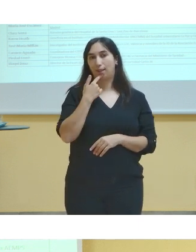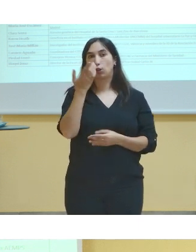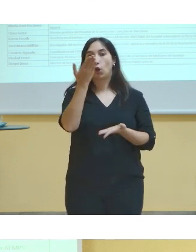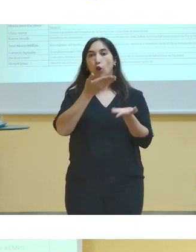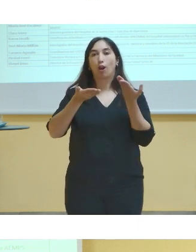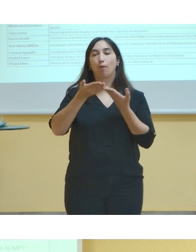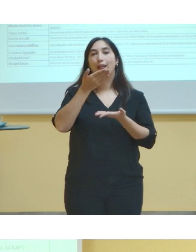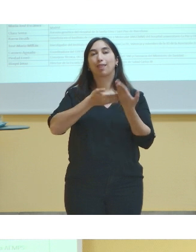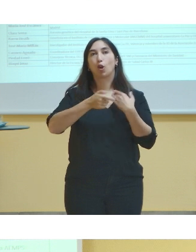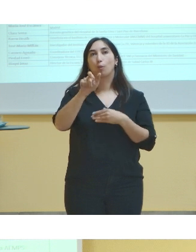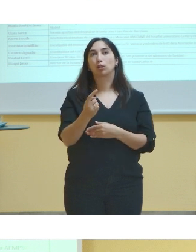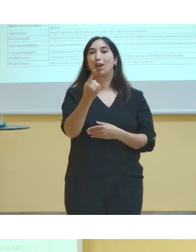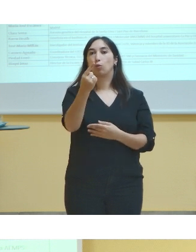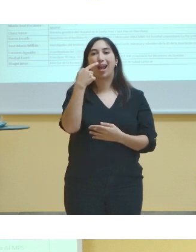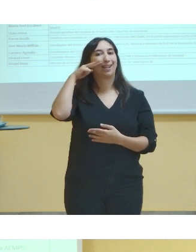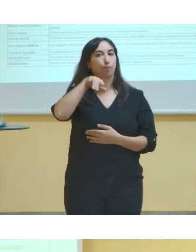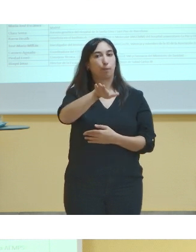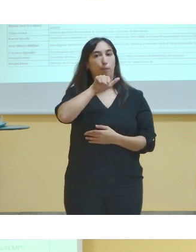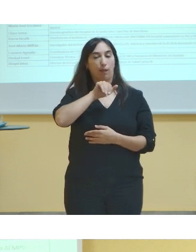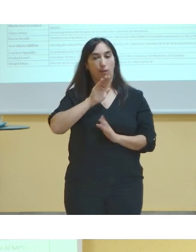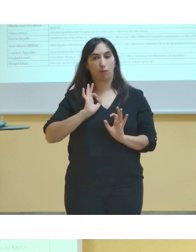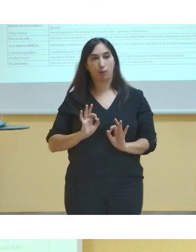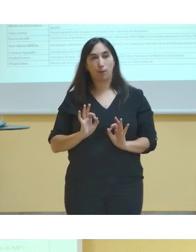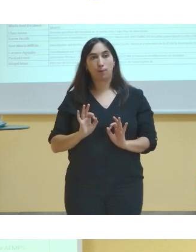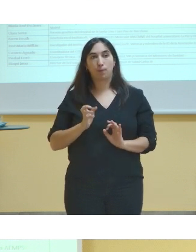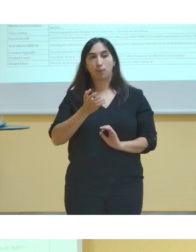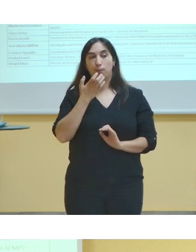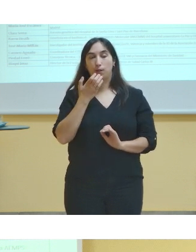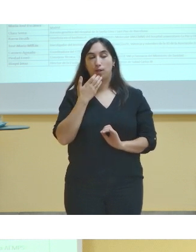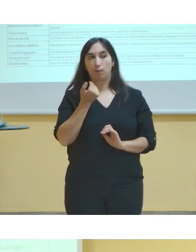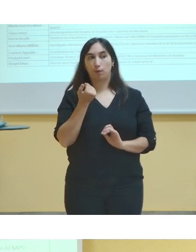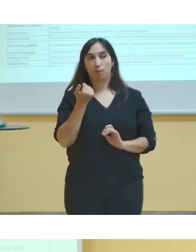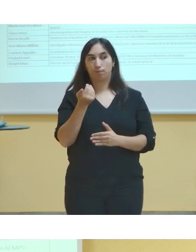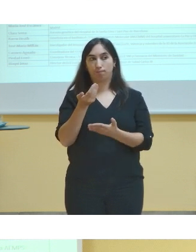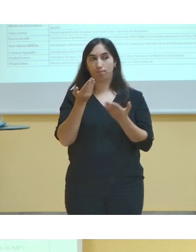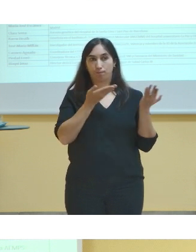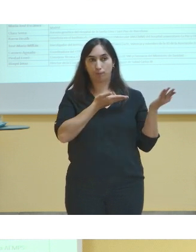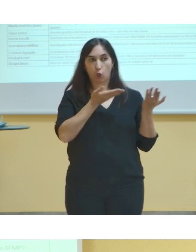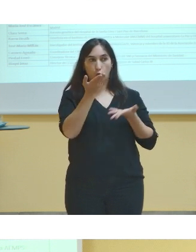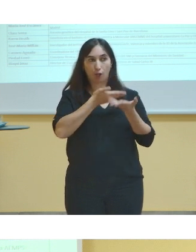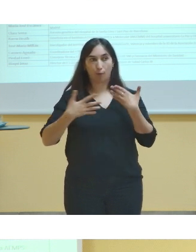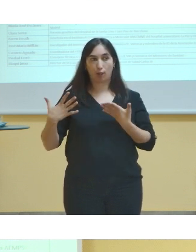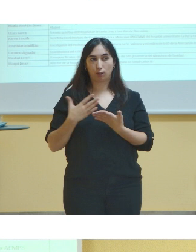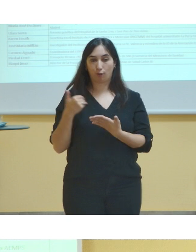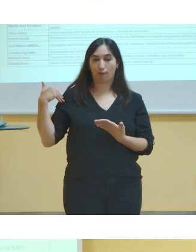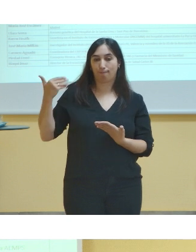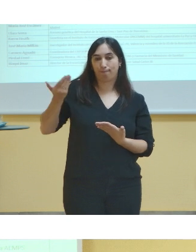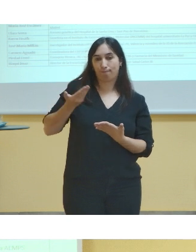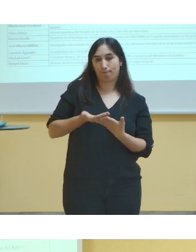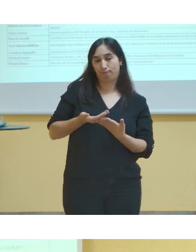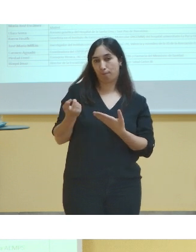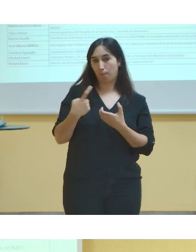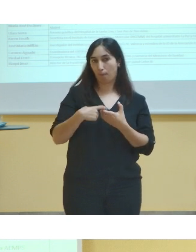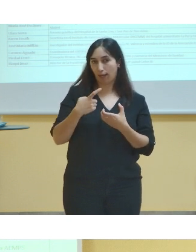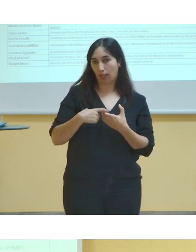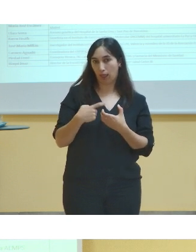de una persona experta en el tema. Entonces, aquí tenemos todos los colaboradores que hasta ahora han